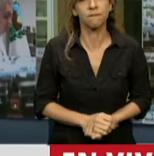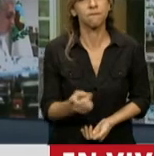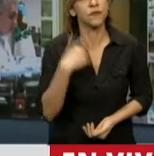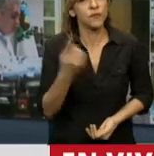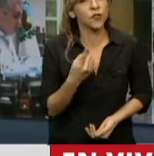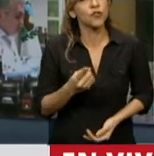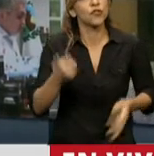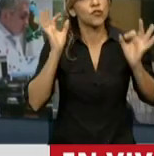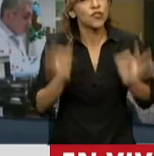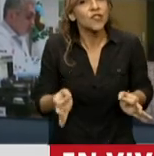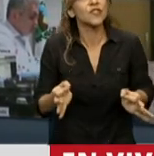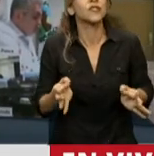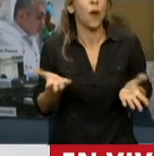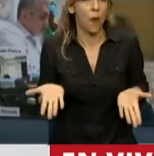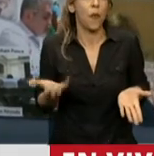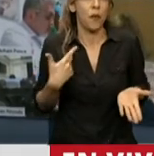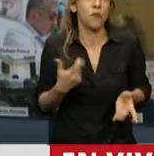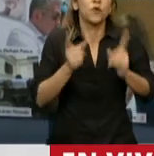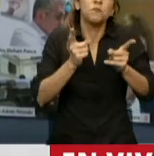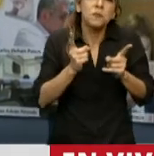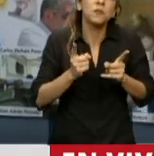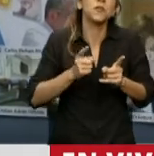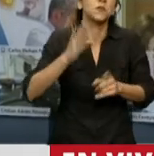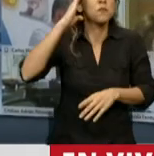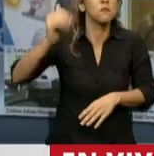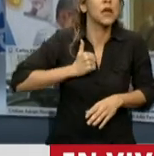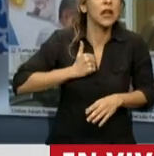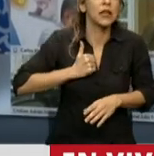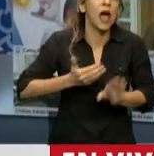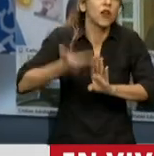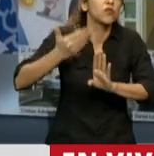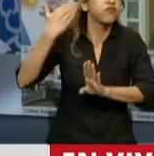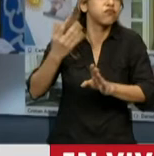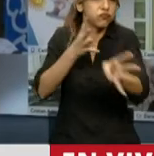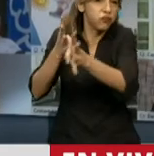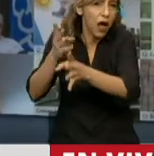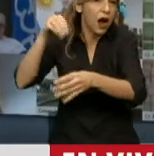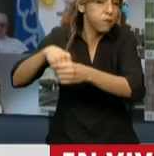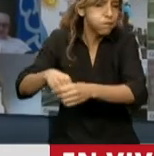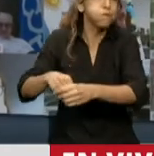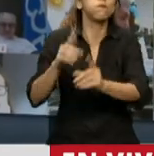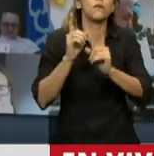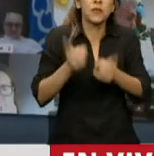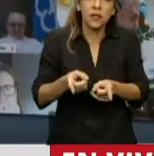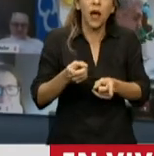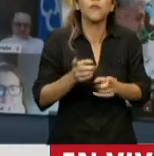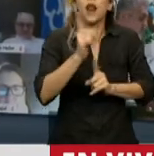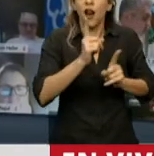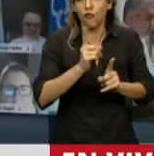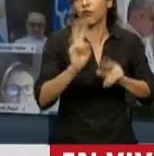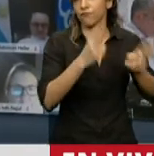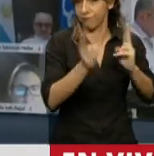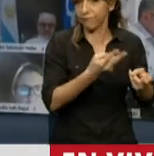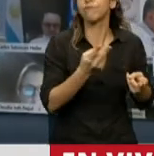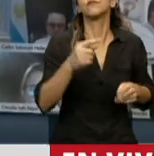sido dicho, con nuestros excombatientes y con aquellos que dejaron la vida para que hoy pudiéramos discutir